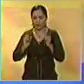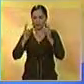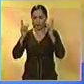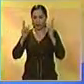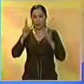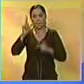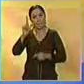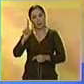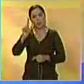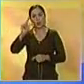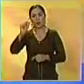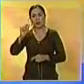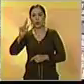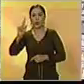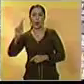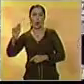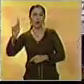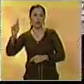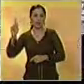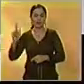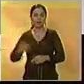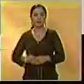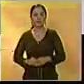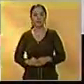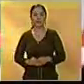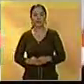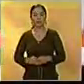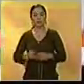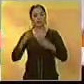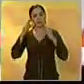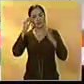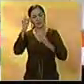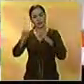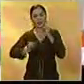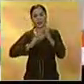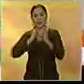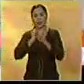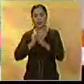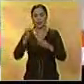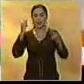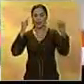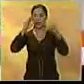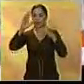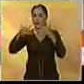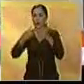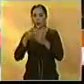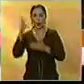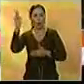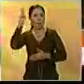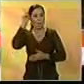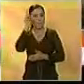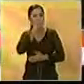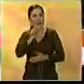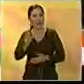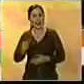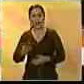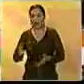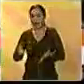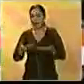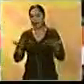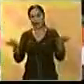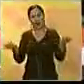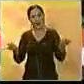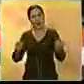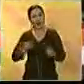1911. Un reconocimiento internacional del que disfrutan todos los peruanos. Teníamos que ganar,